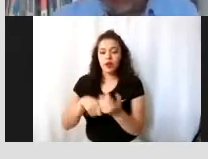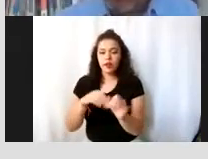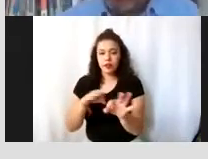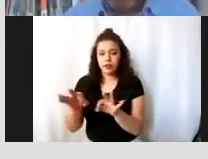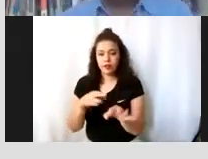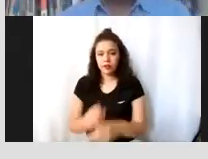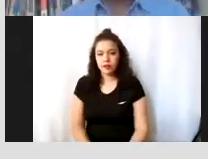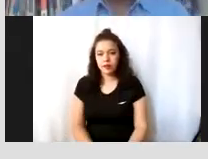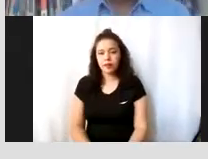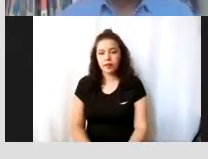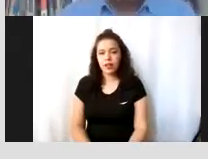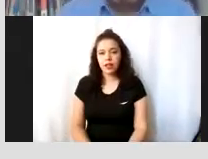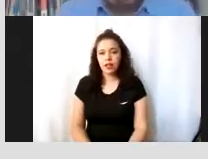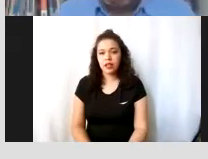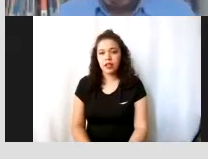¿Sí?